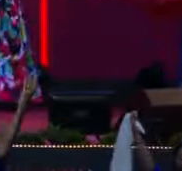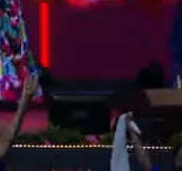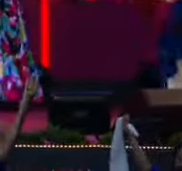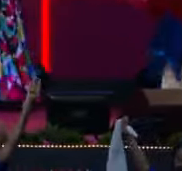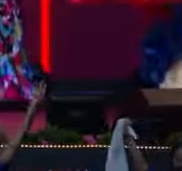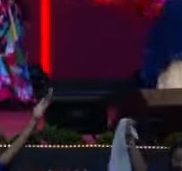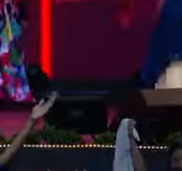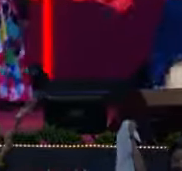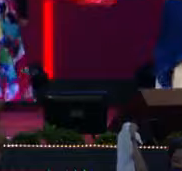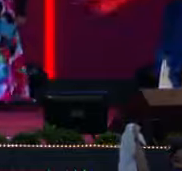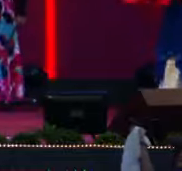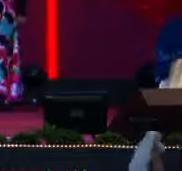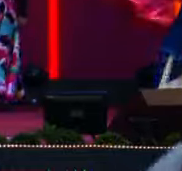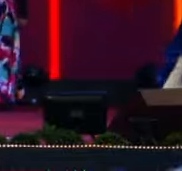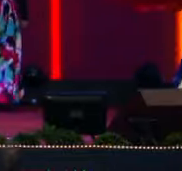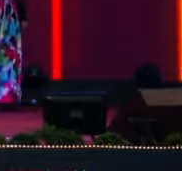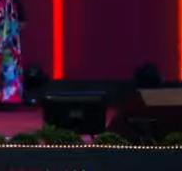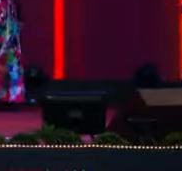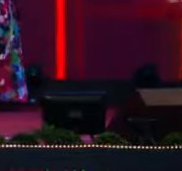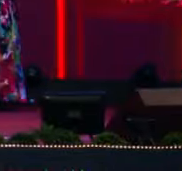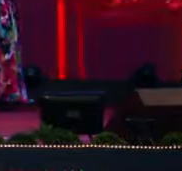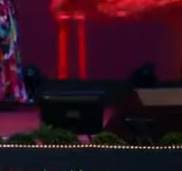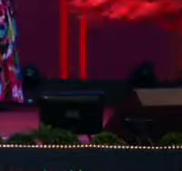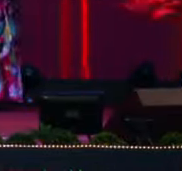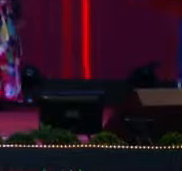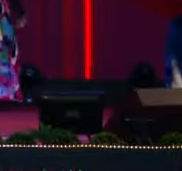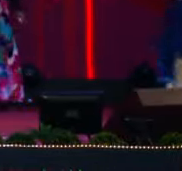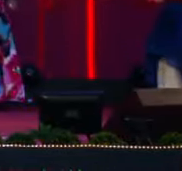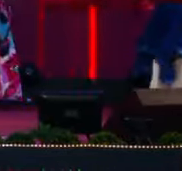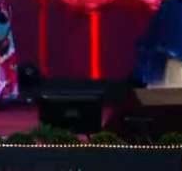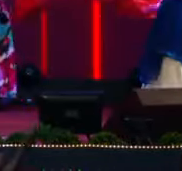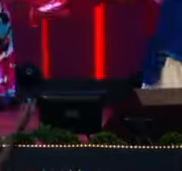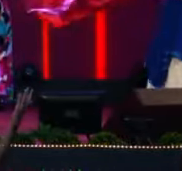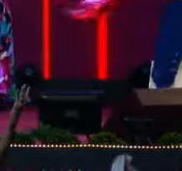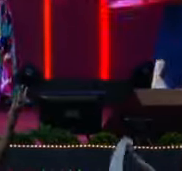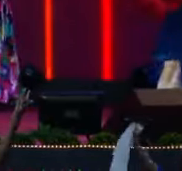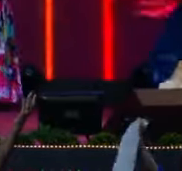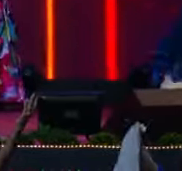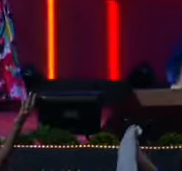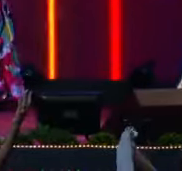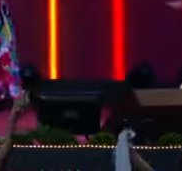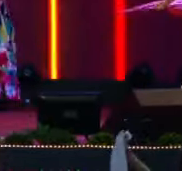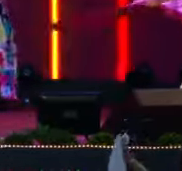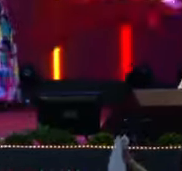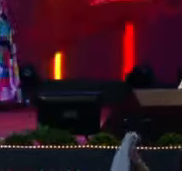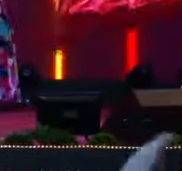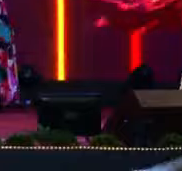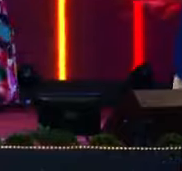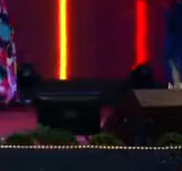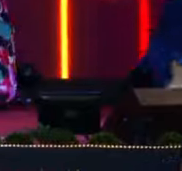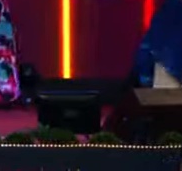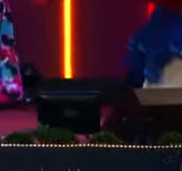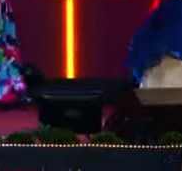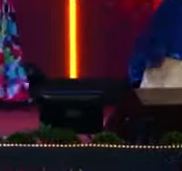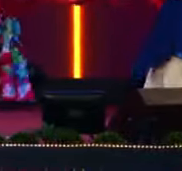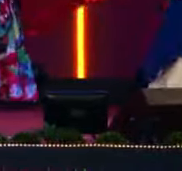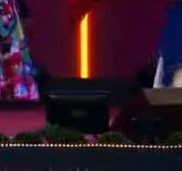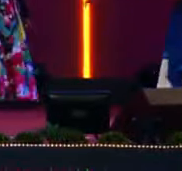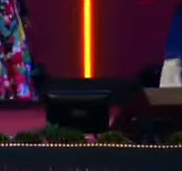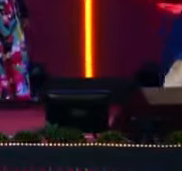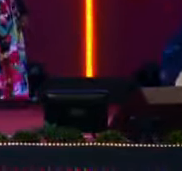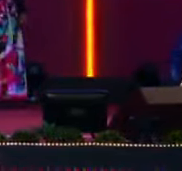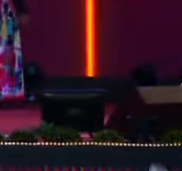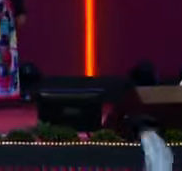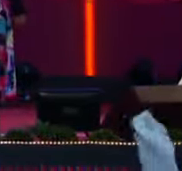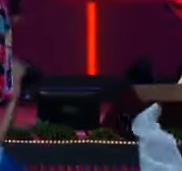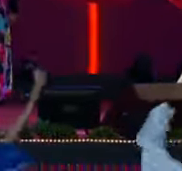declare, diga el débil. Alguien lo tiene que escuchar por tercera vez en las naciones, diga el débil. Porque en